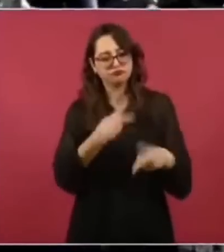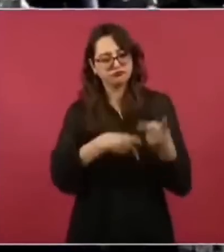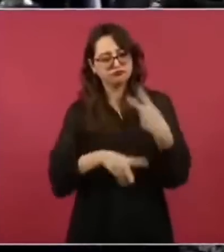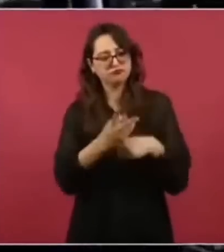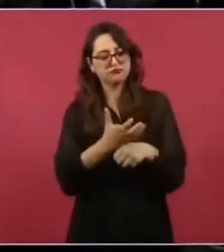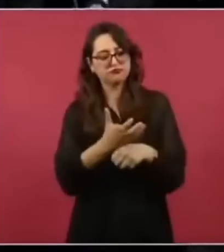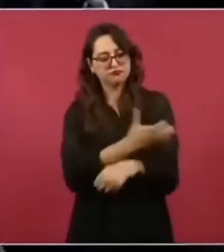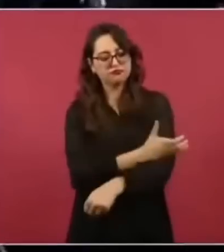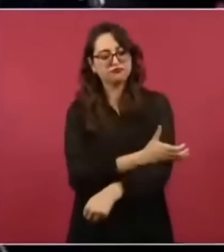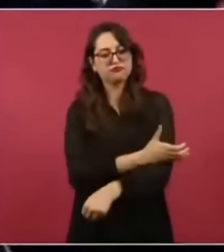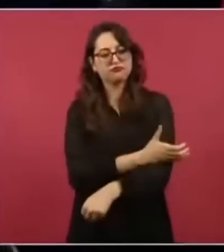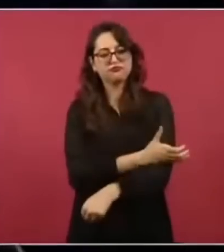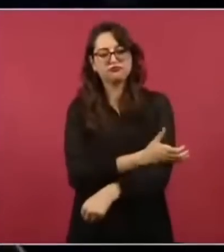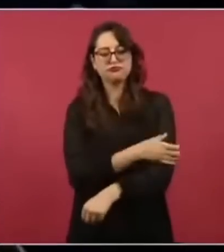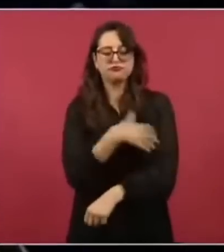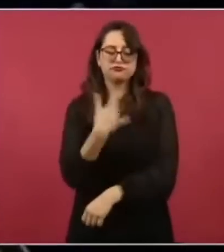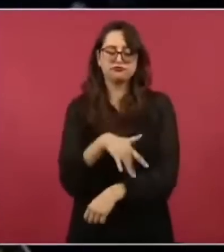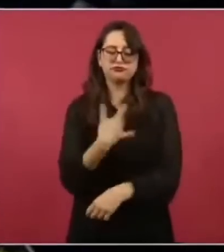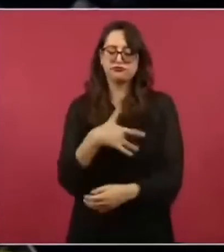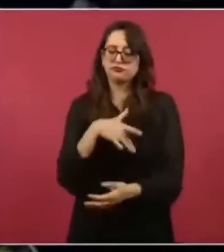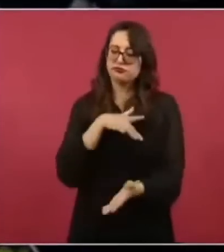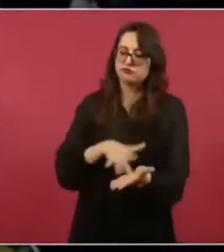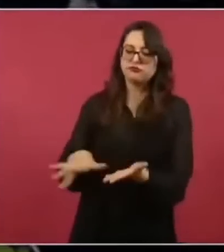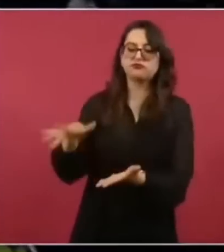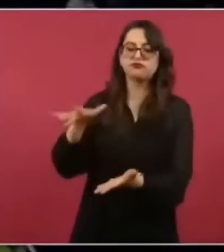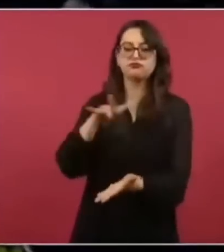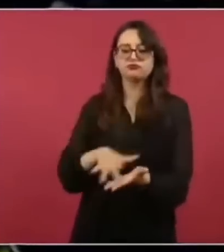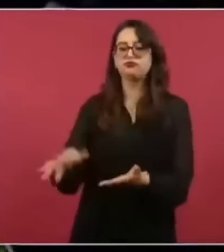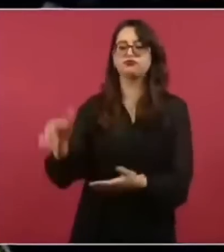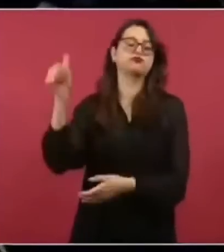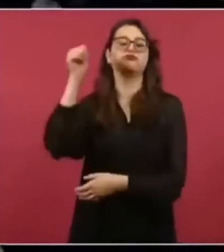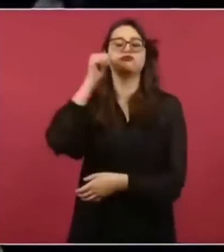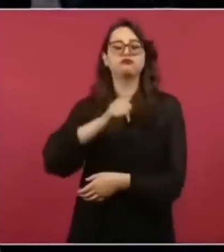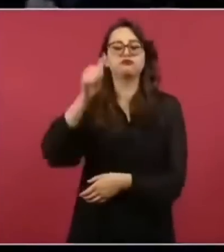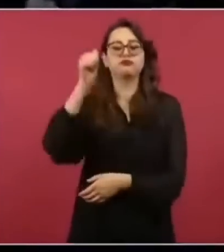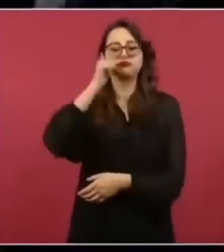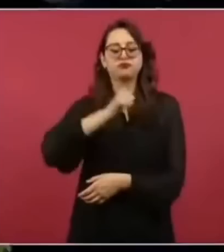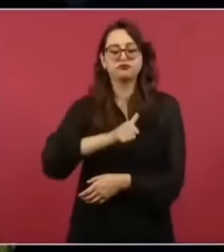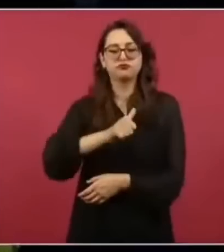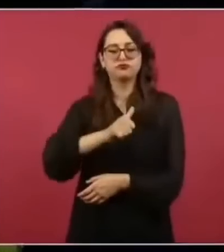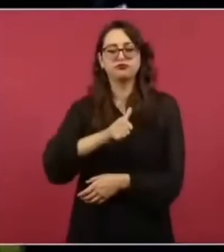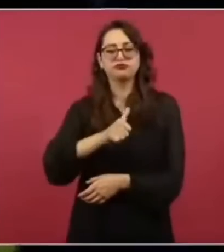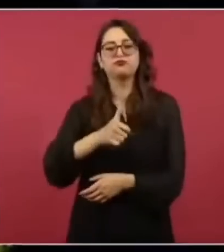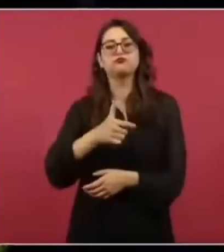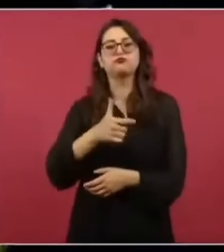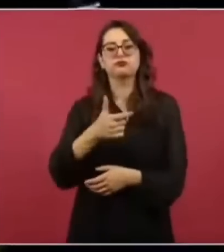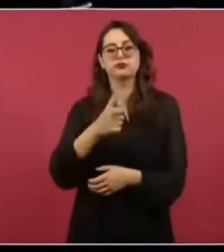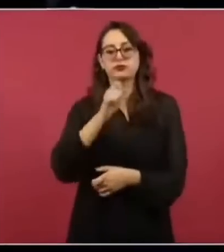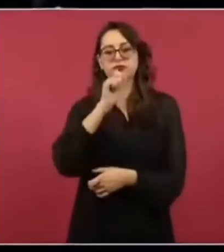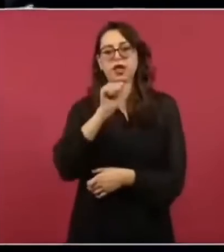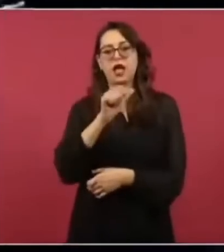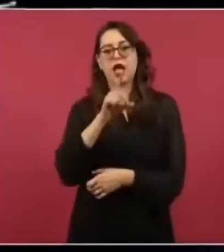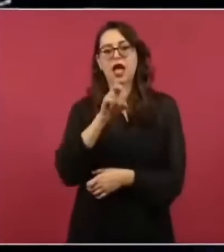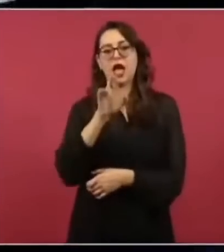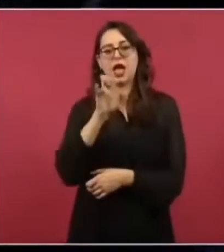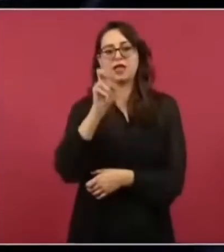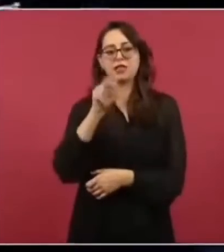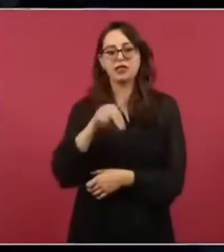agradecemos mucho su solidaridad. Está con nosotros Adrián González, primera